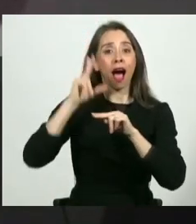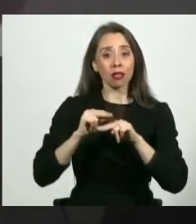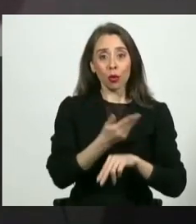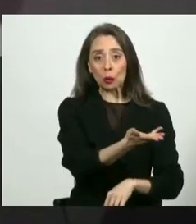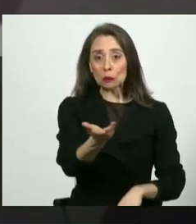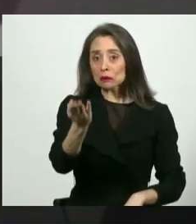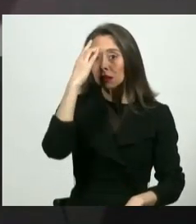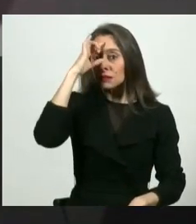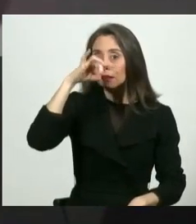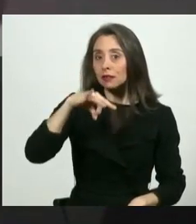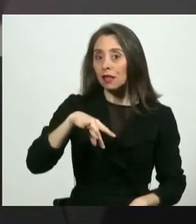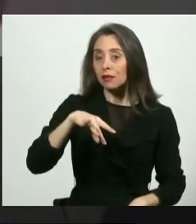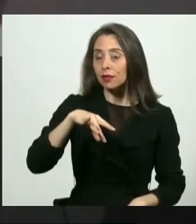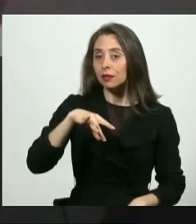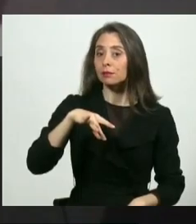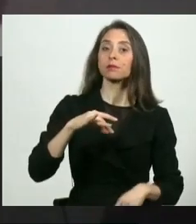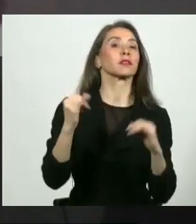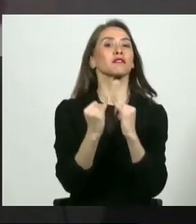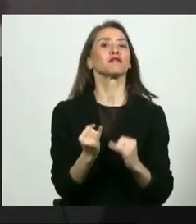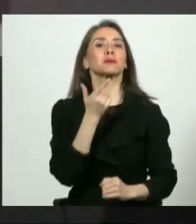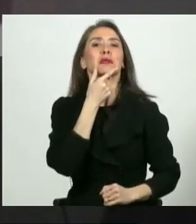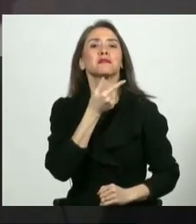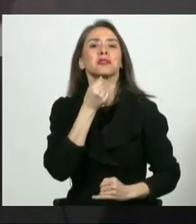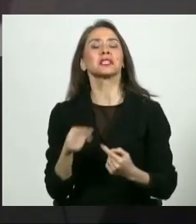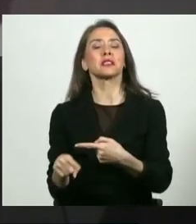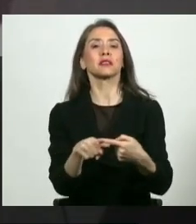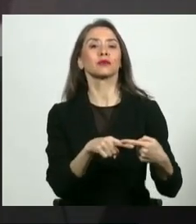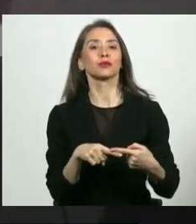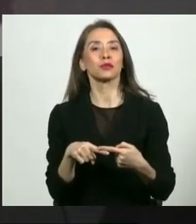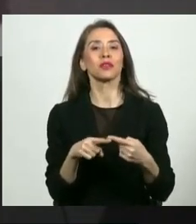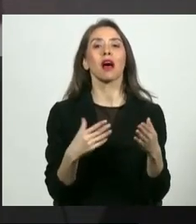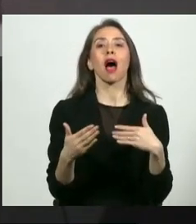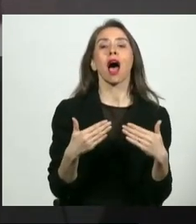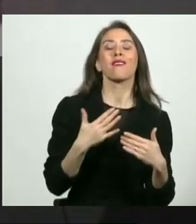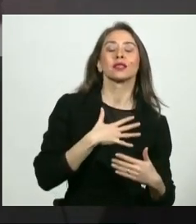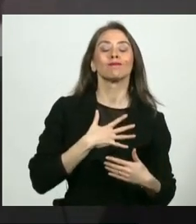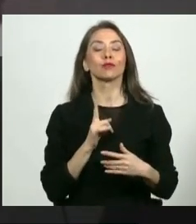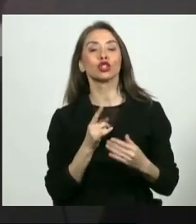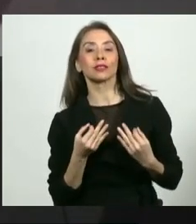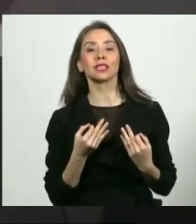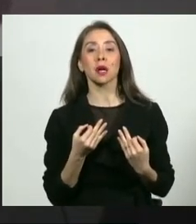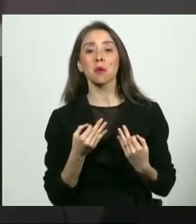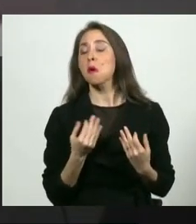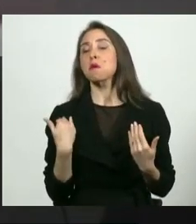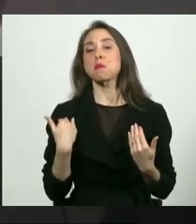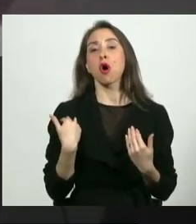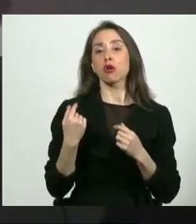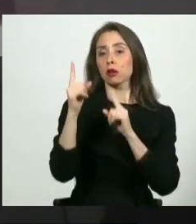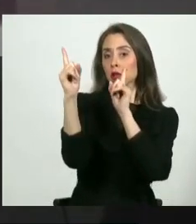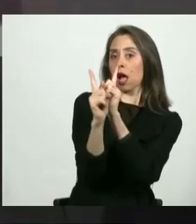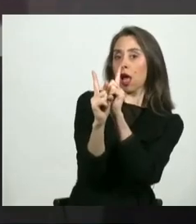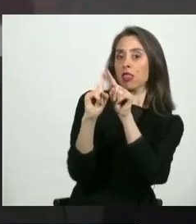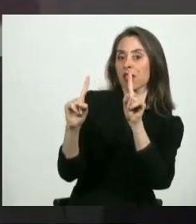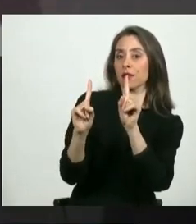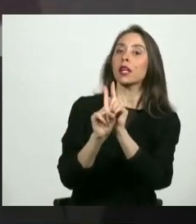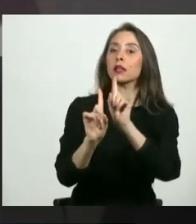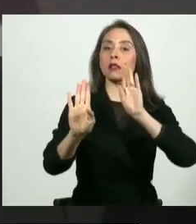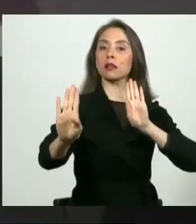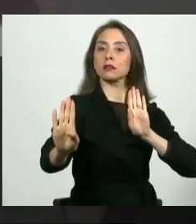ustedes, la forma más fácil que tiene una sociedad, a veces por inseguridad, es que a los que somos diferentes los